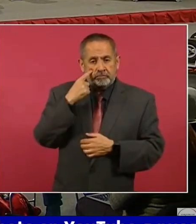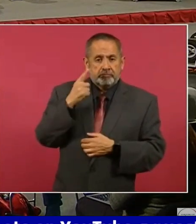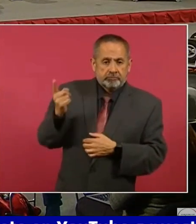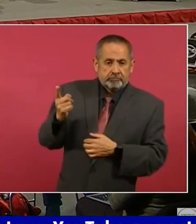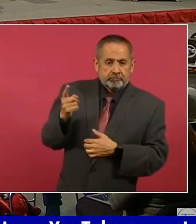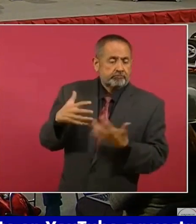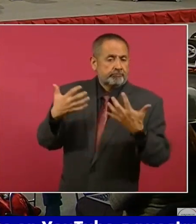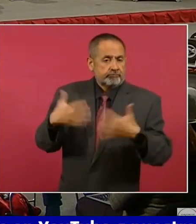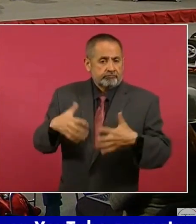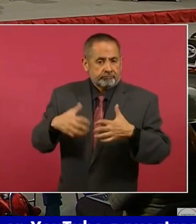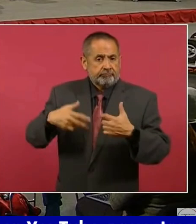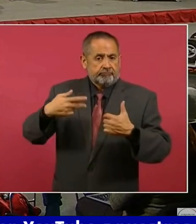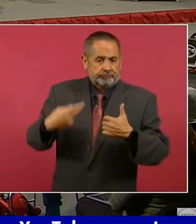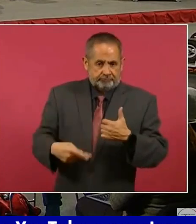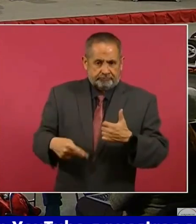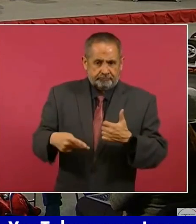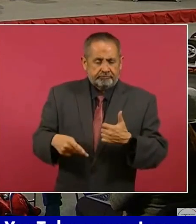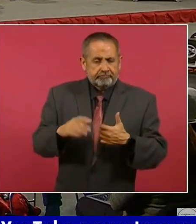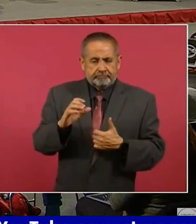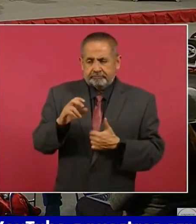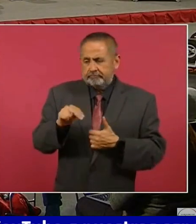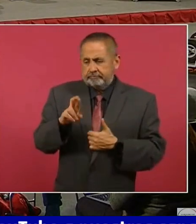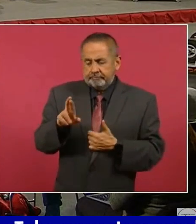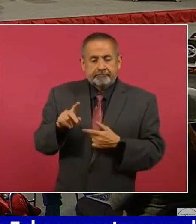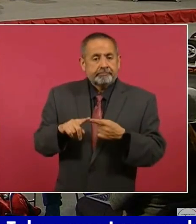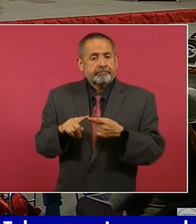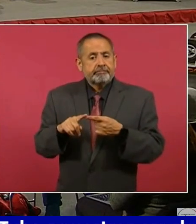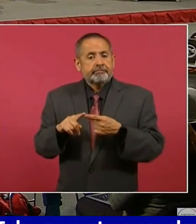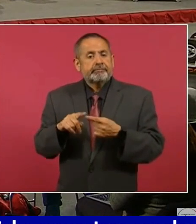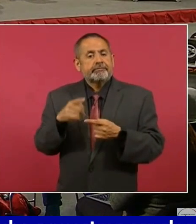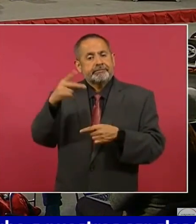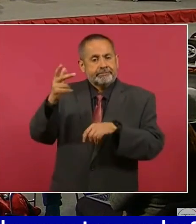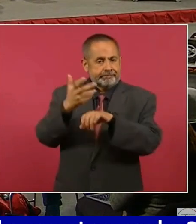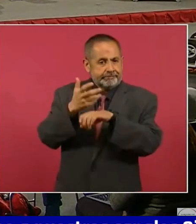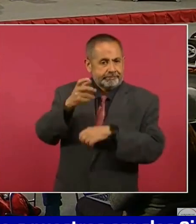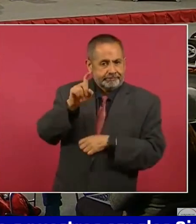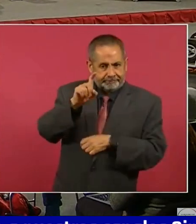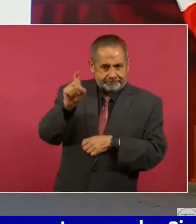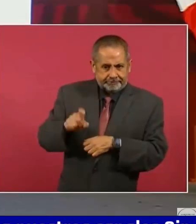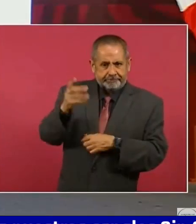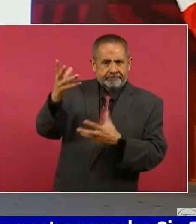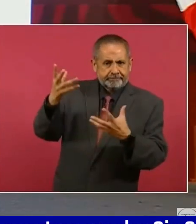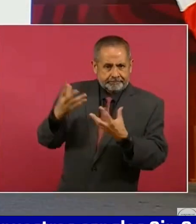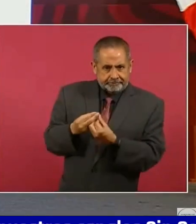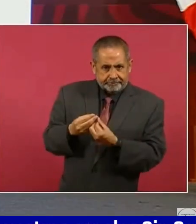a producir el SNR, esto es lo que va a producir Deer Park, ya